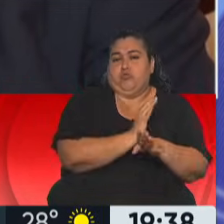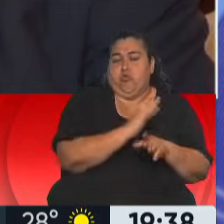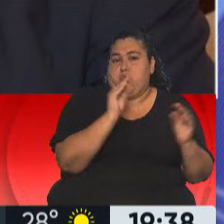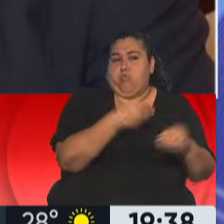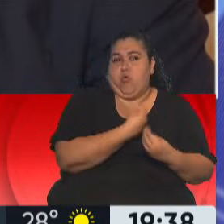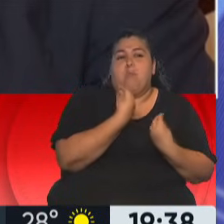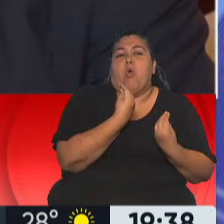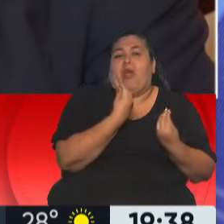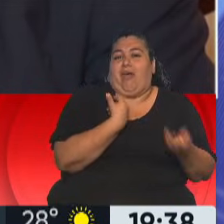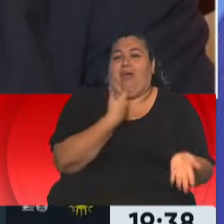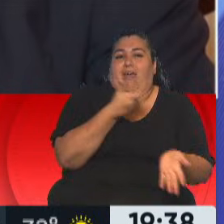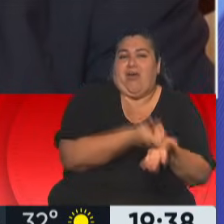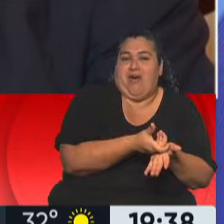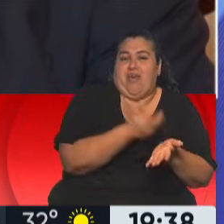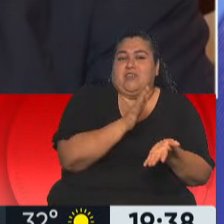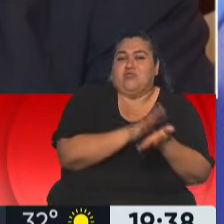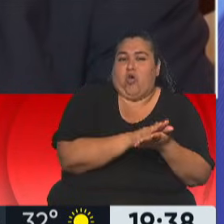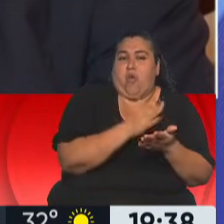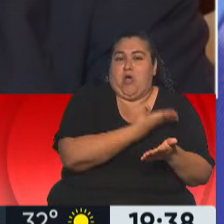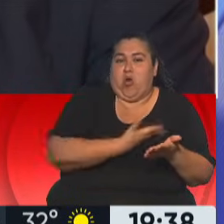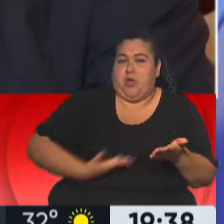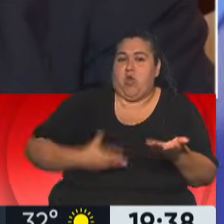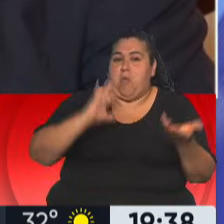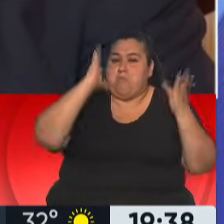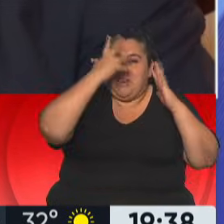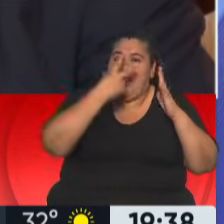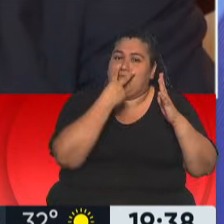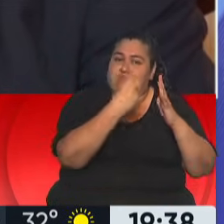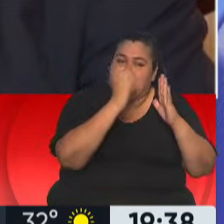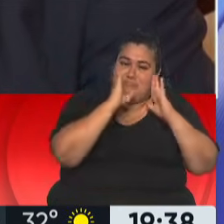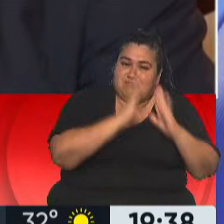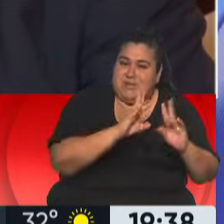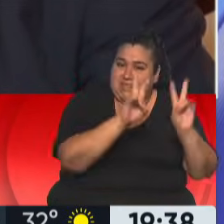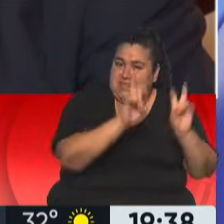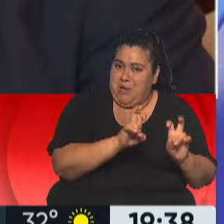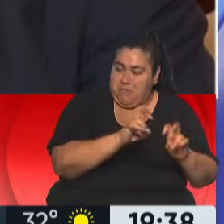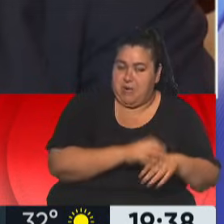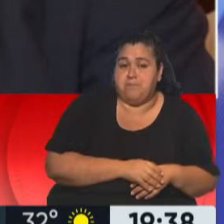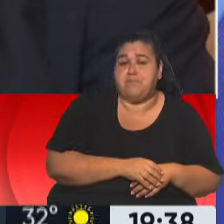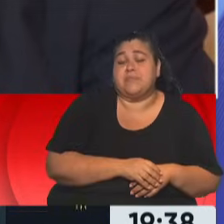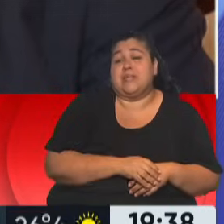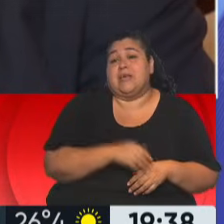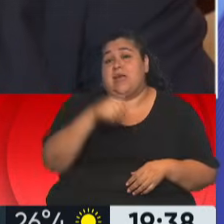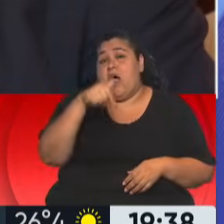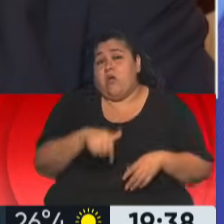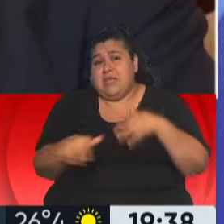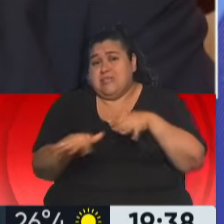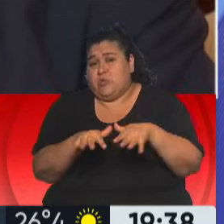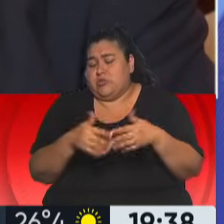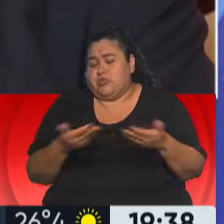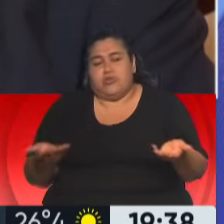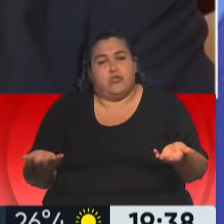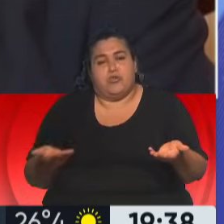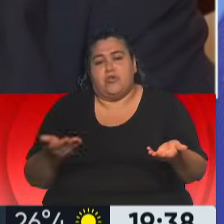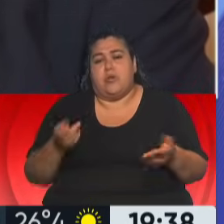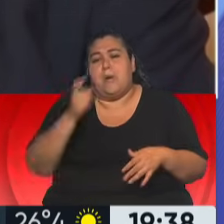apuestas de la administración Milei era la cuestión energética. En el mundo un precedente horrible, digo, insisto, más allá de que